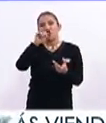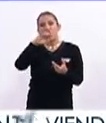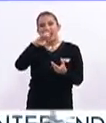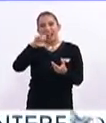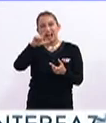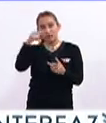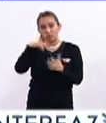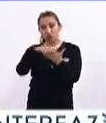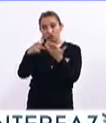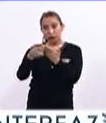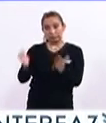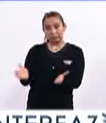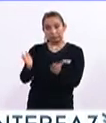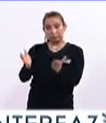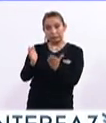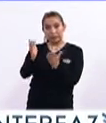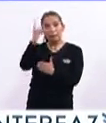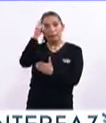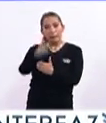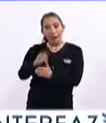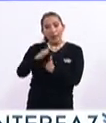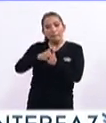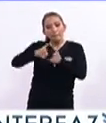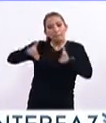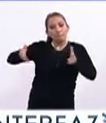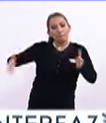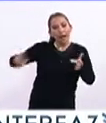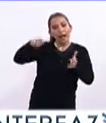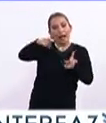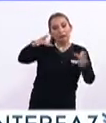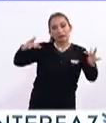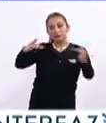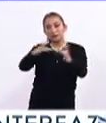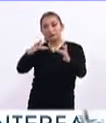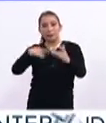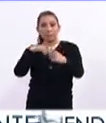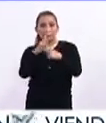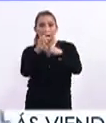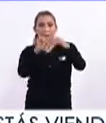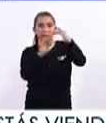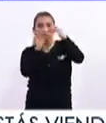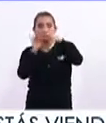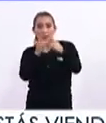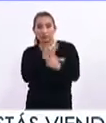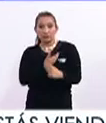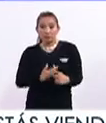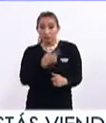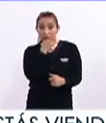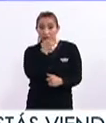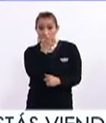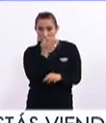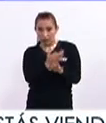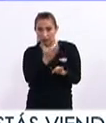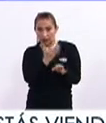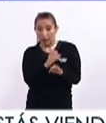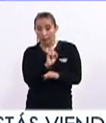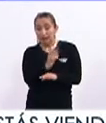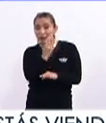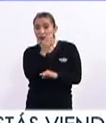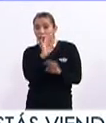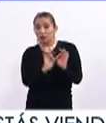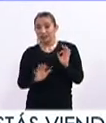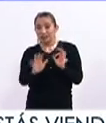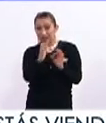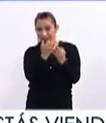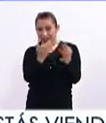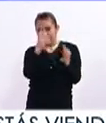los principales proyectos que impulsa para ampliar la conectividad en el país. El presidente señala que actualmente solo 25%